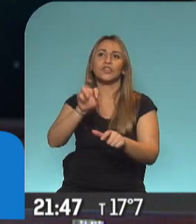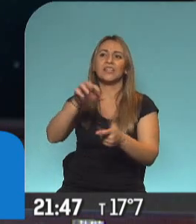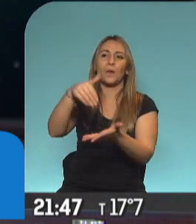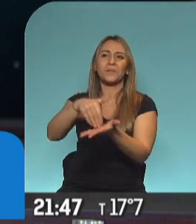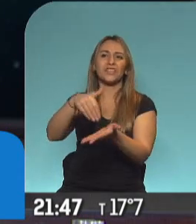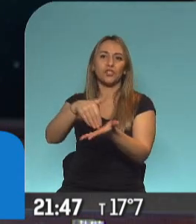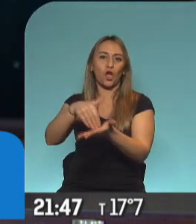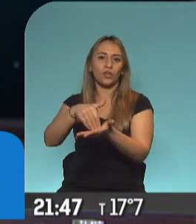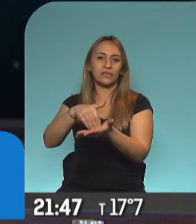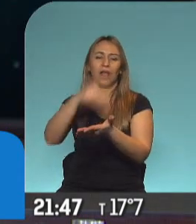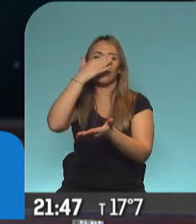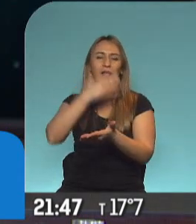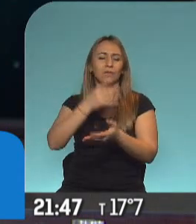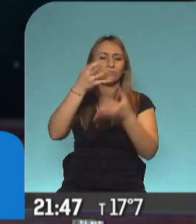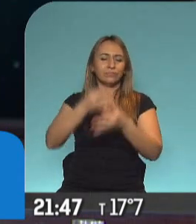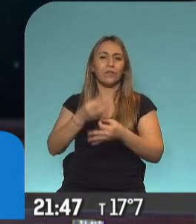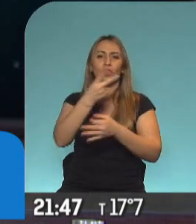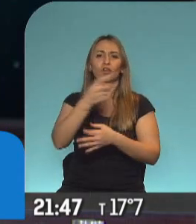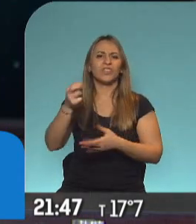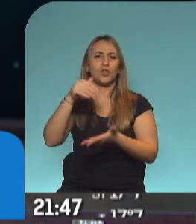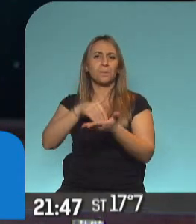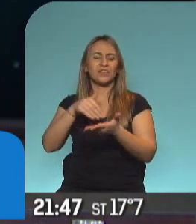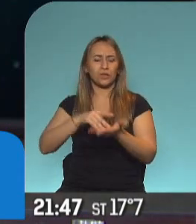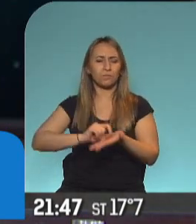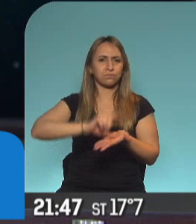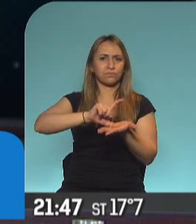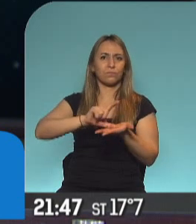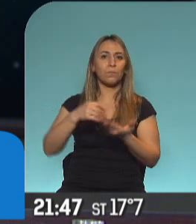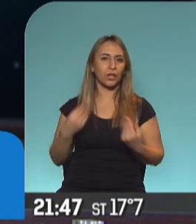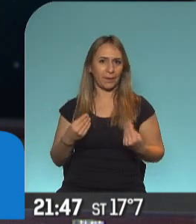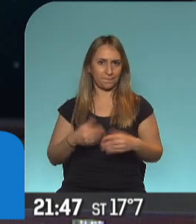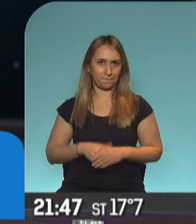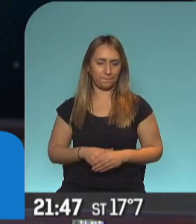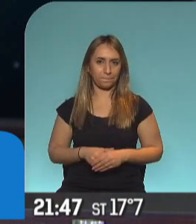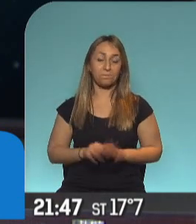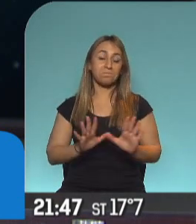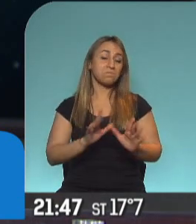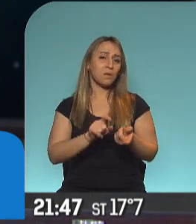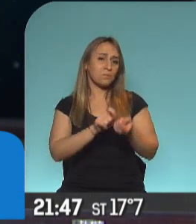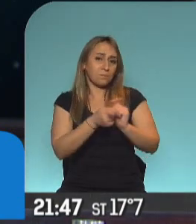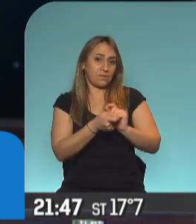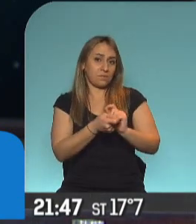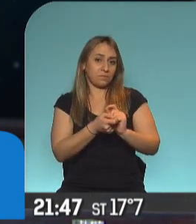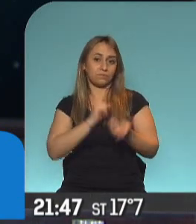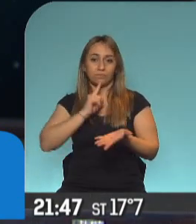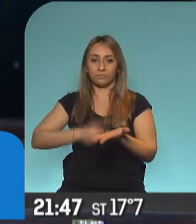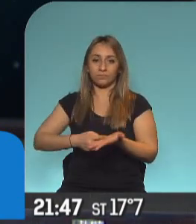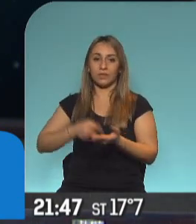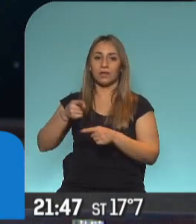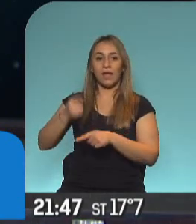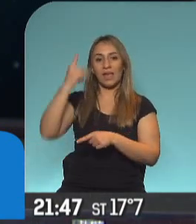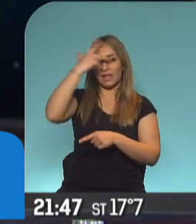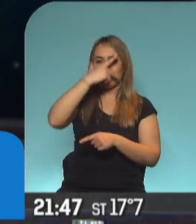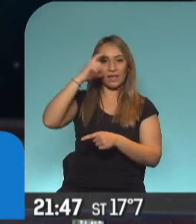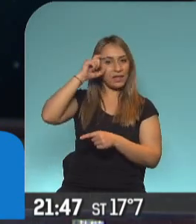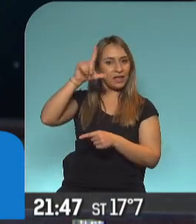de 200 millones. ¿Por qué se definió ese cambio? Bueno, eso es un cambio que definió Heller